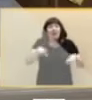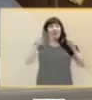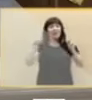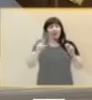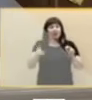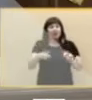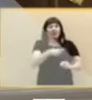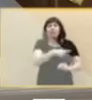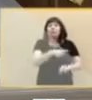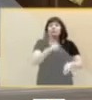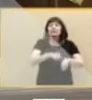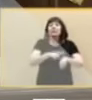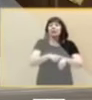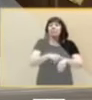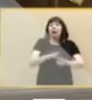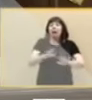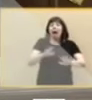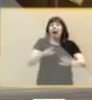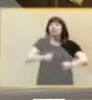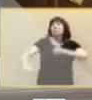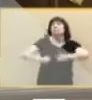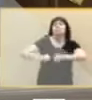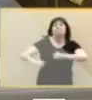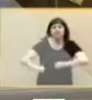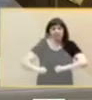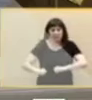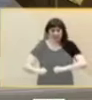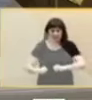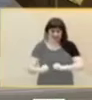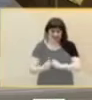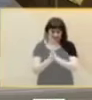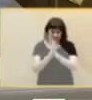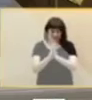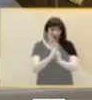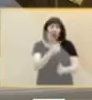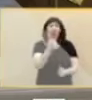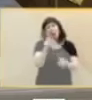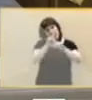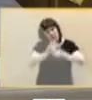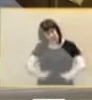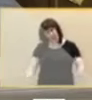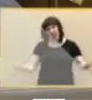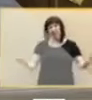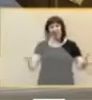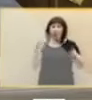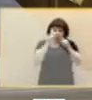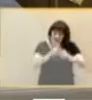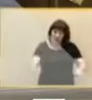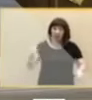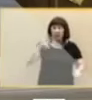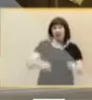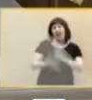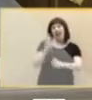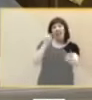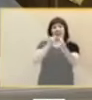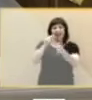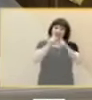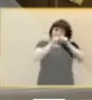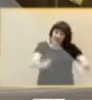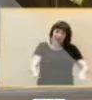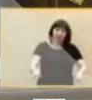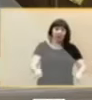en Bruselas. A ti te da igual, pero a mí no. No, perdona. Este señor es el que con Iñigo Iruín ha dicho que se torturaba en la Audiencia Nacional y